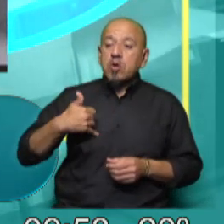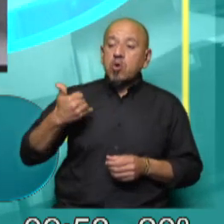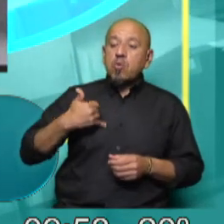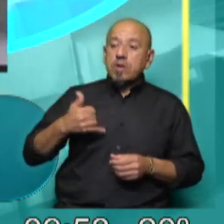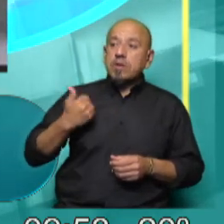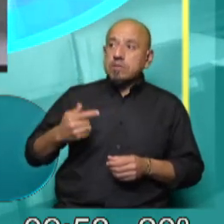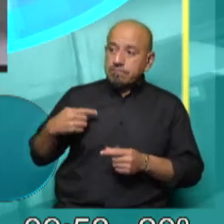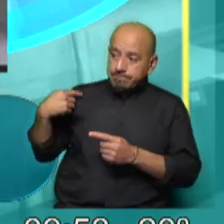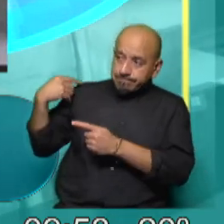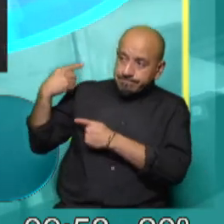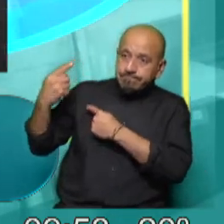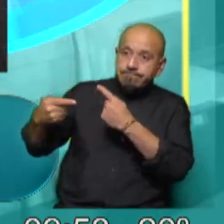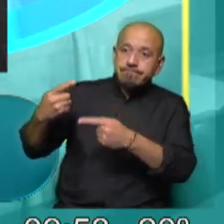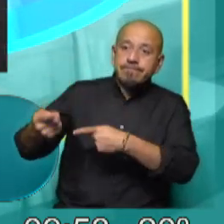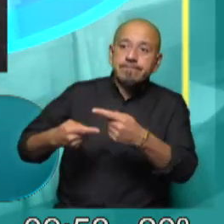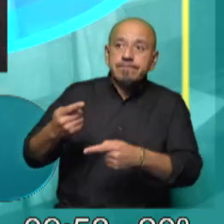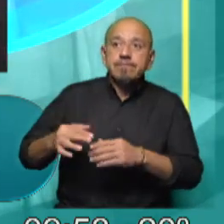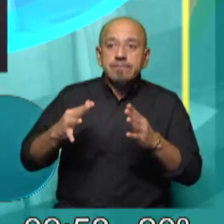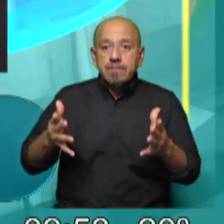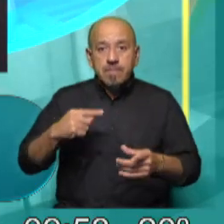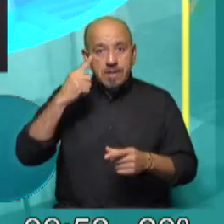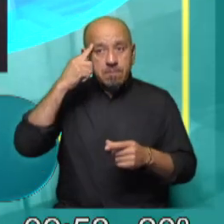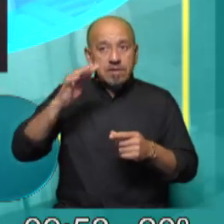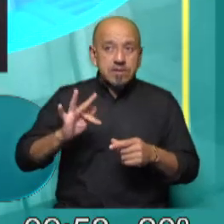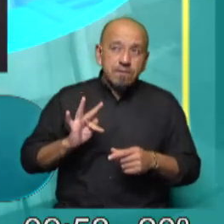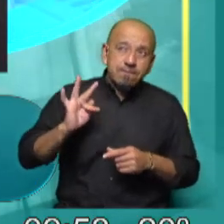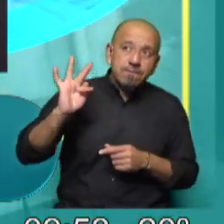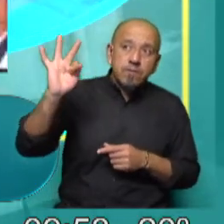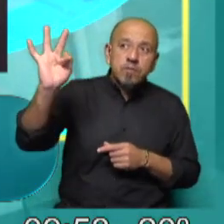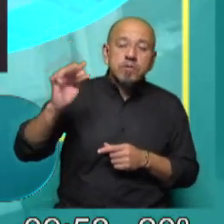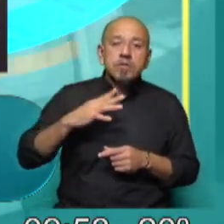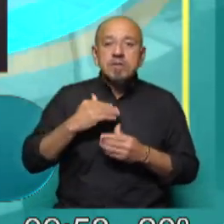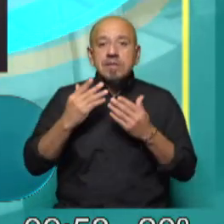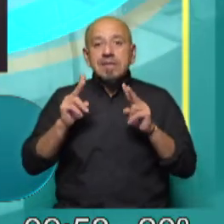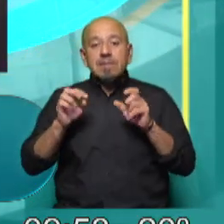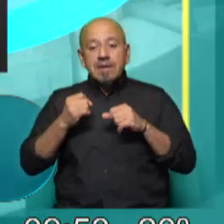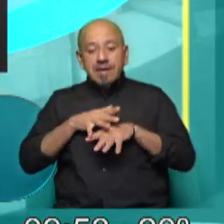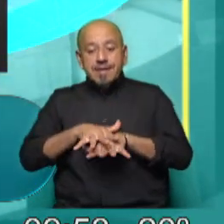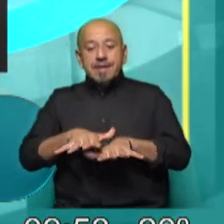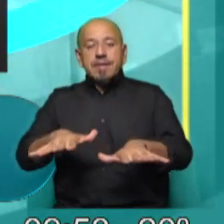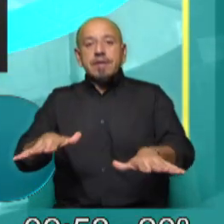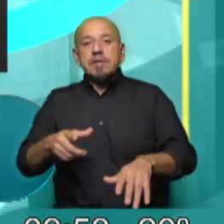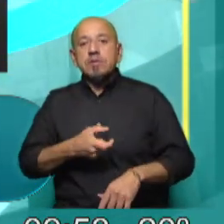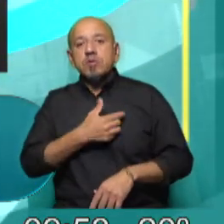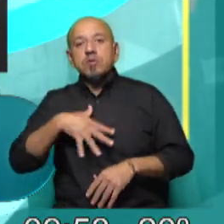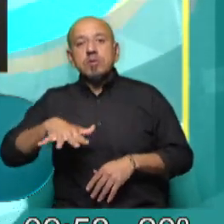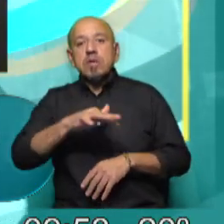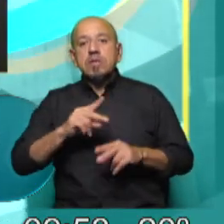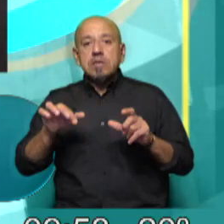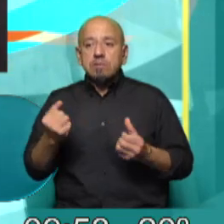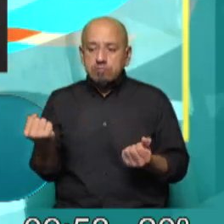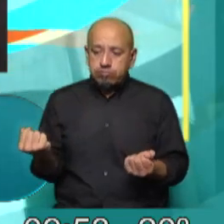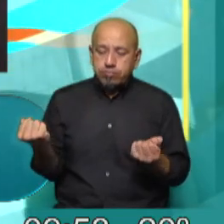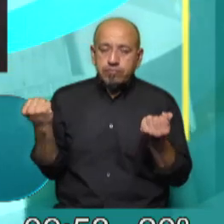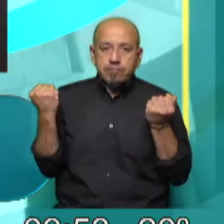que vienen, que quieren proyectarse. Y gracias a las redes sociales, hoy el mundo del